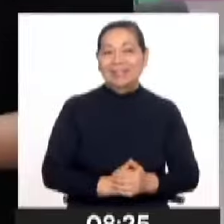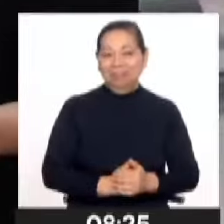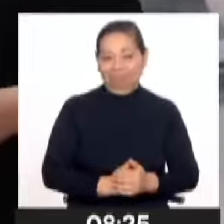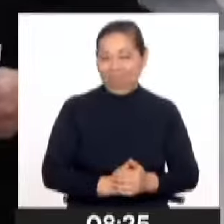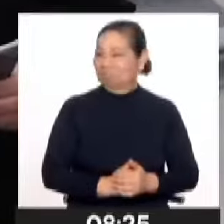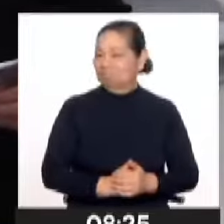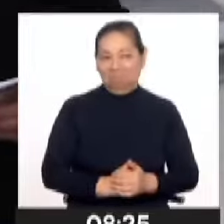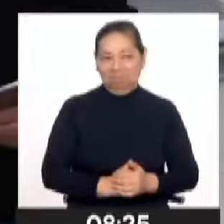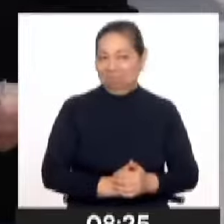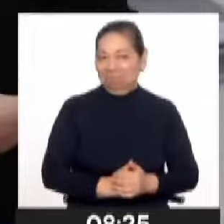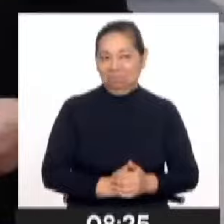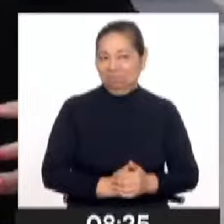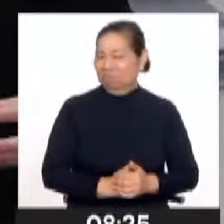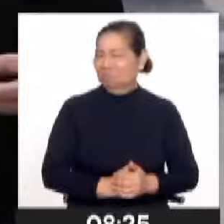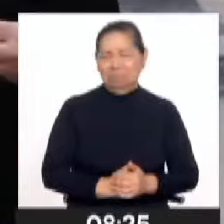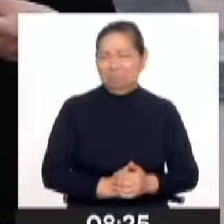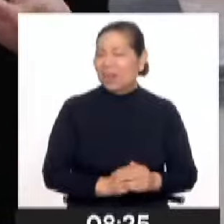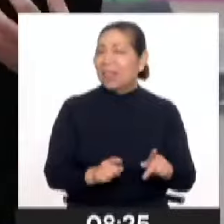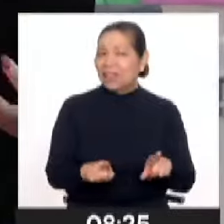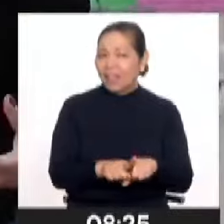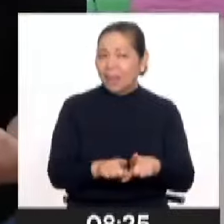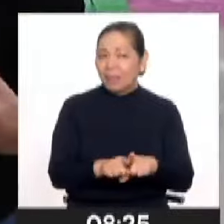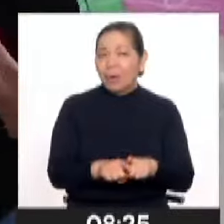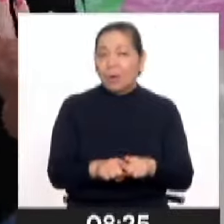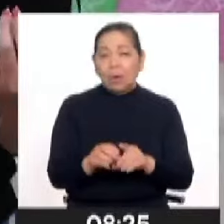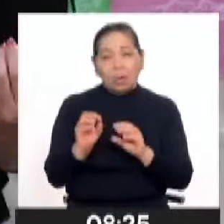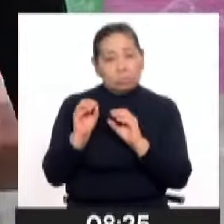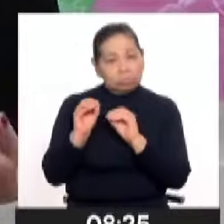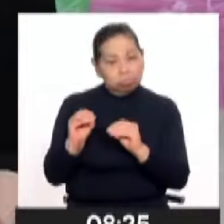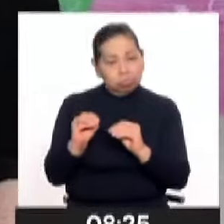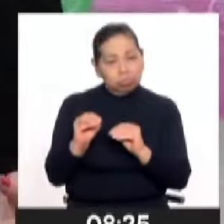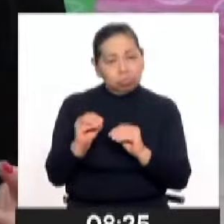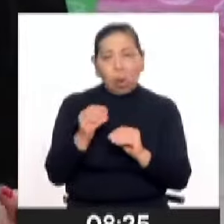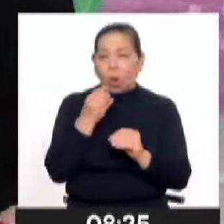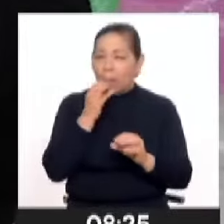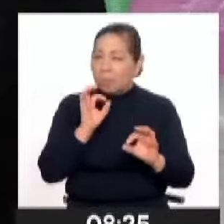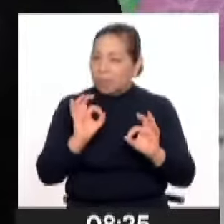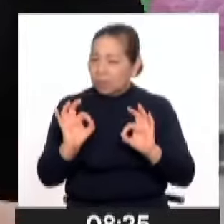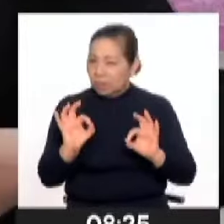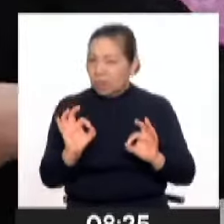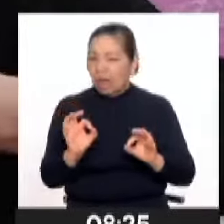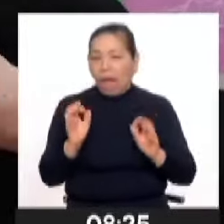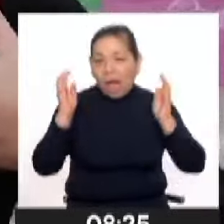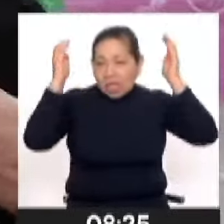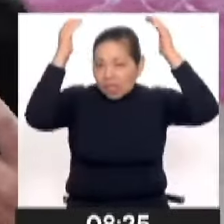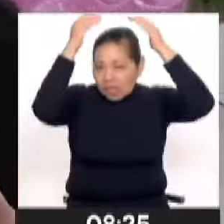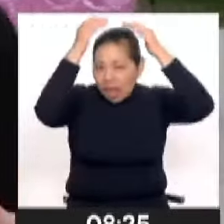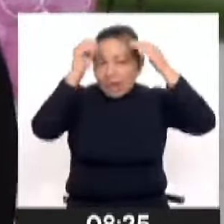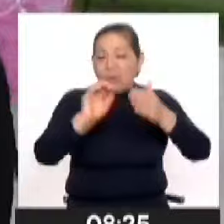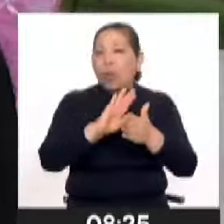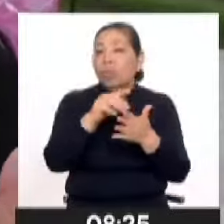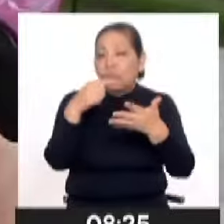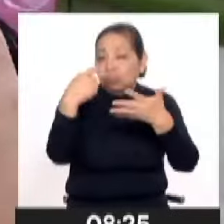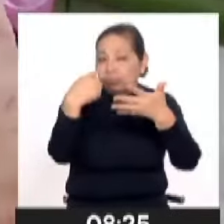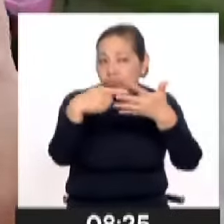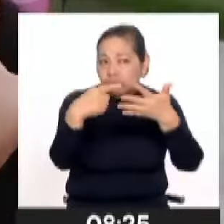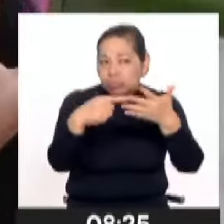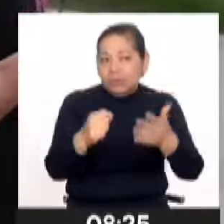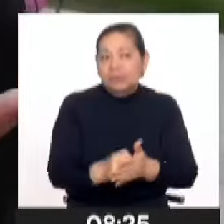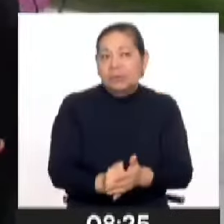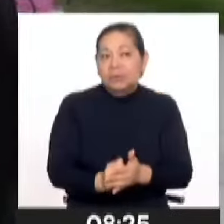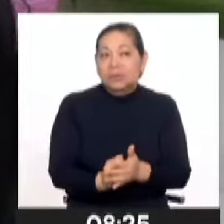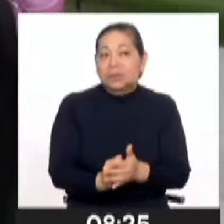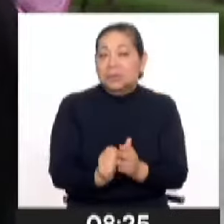No solo es un verso. No, también es con conocimiento. Tenemos nutricionista, tenemos chef, tenemos todo. Incluso los